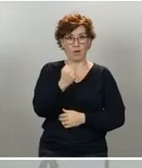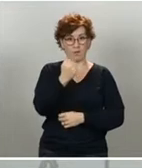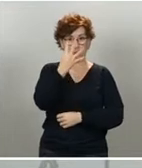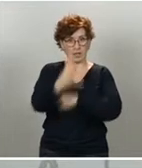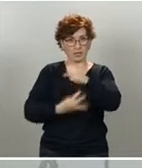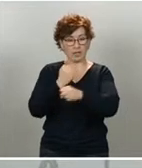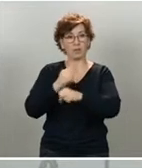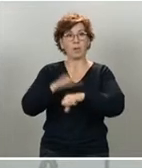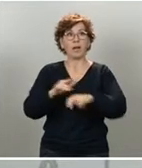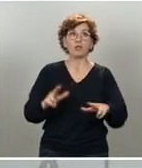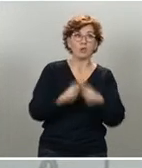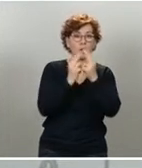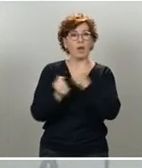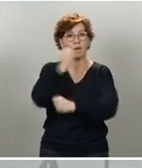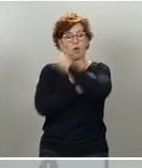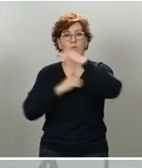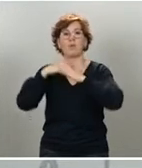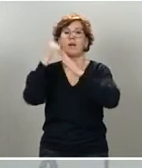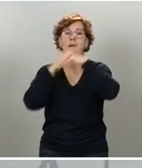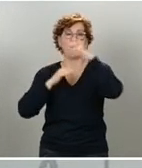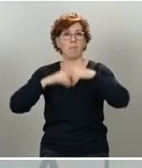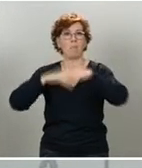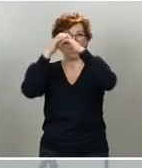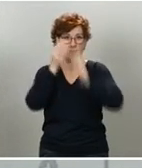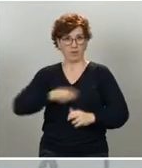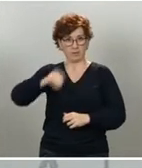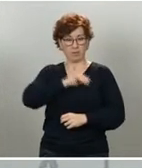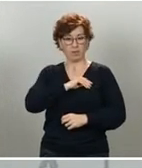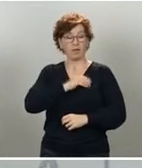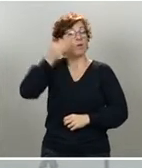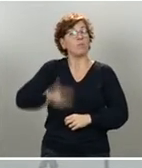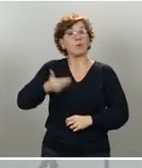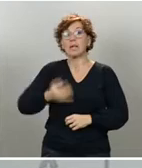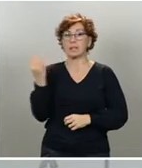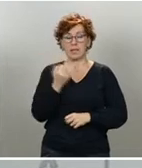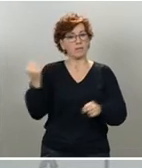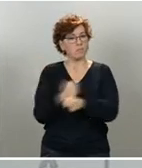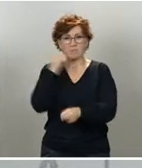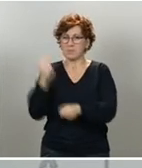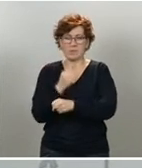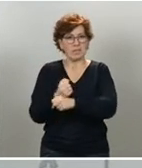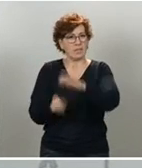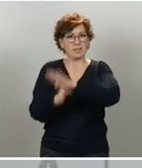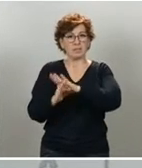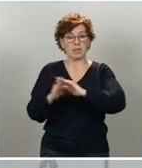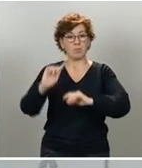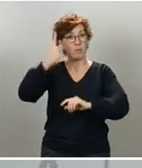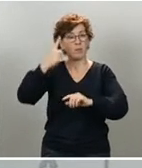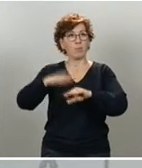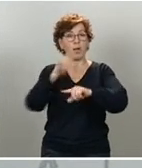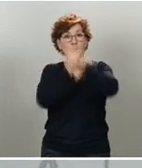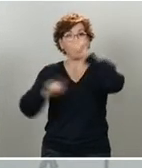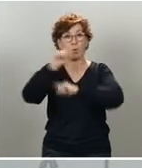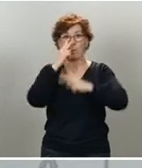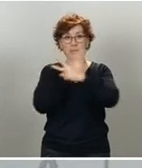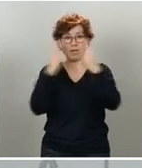país. Lo responsable, por lo tanto, es seguir trabajando con tesón por superar la crisis de salud pública de hoy y para prepararnos